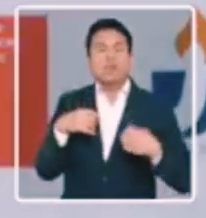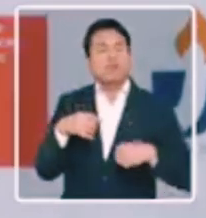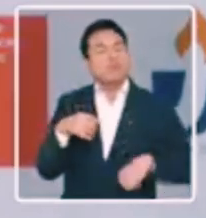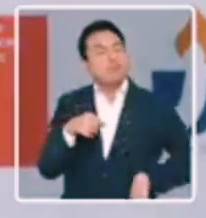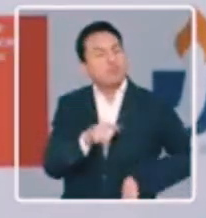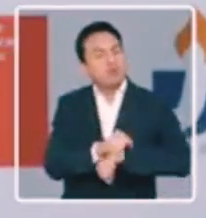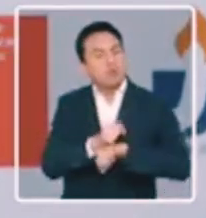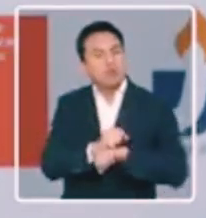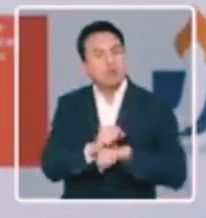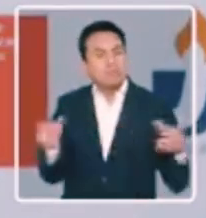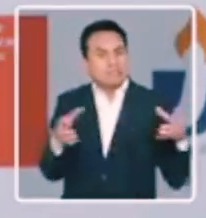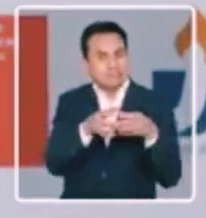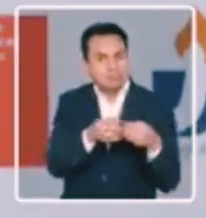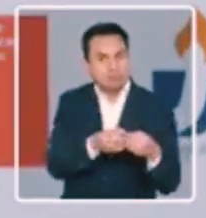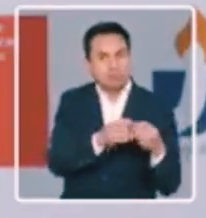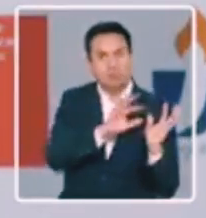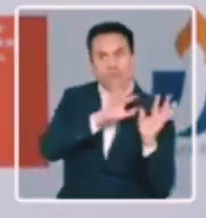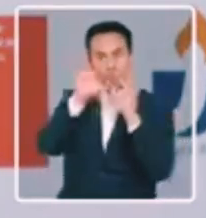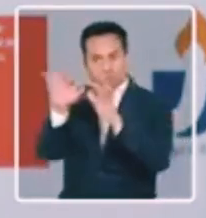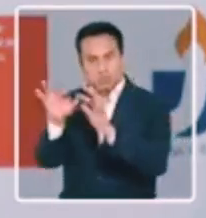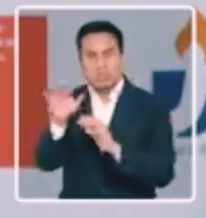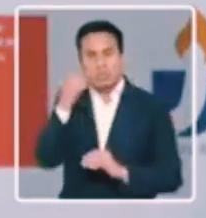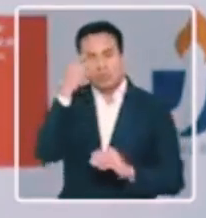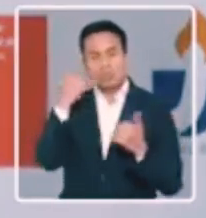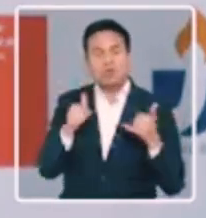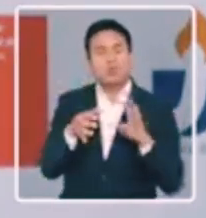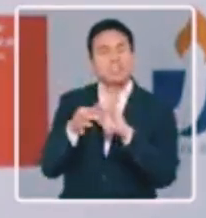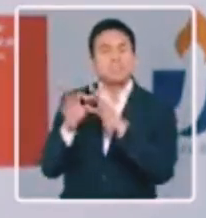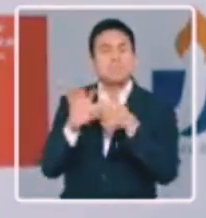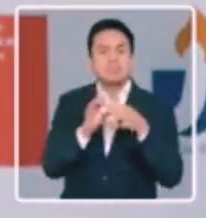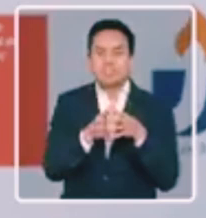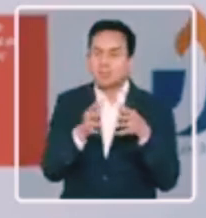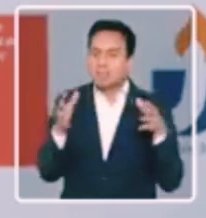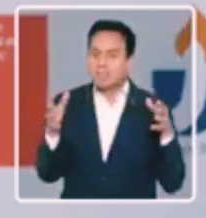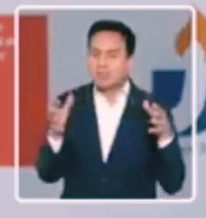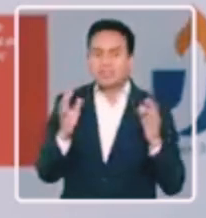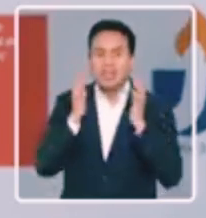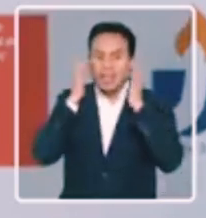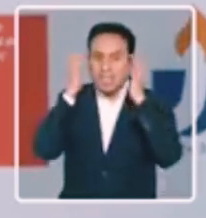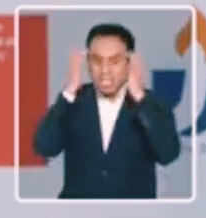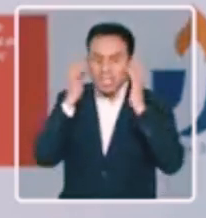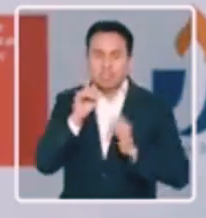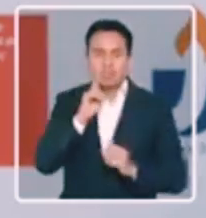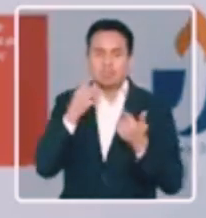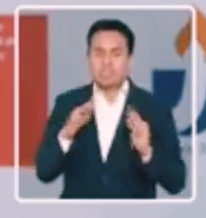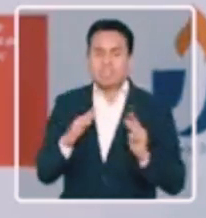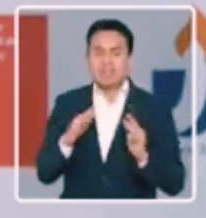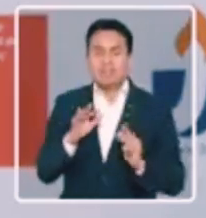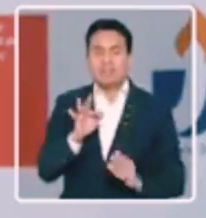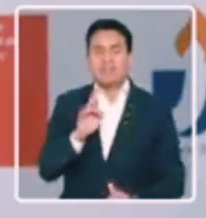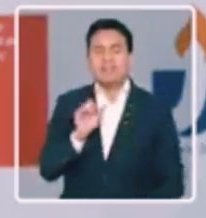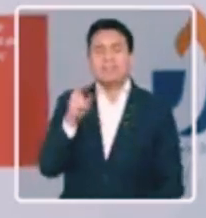colectivo pero en los Juegos Olímpicos tuvimos también esta tremenda tremenda alegría que nos dio la